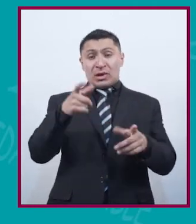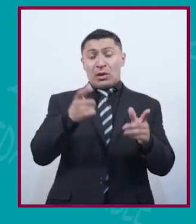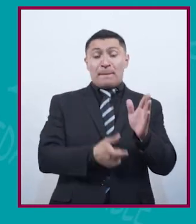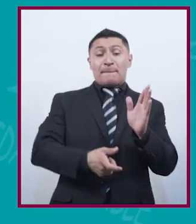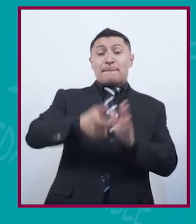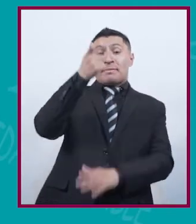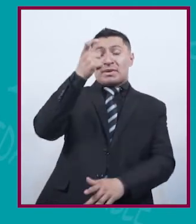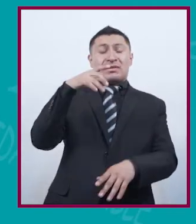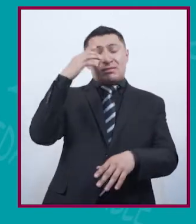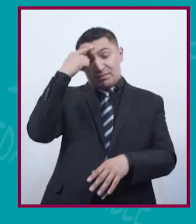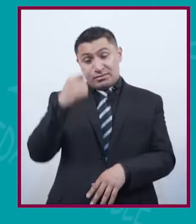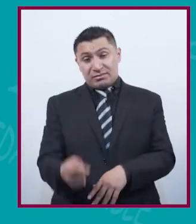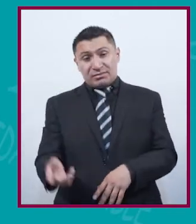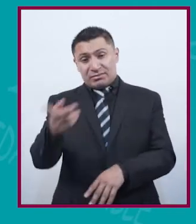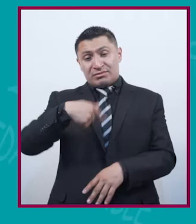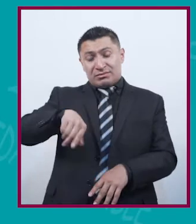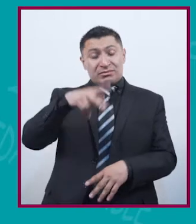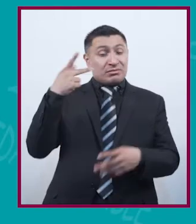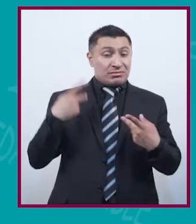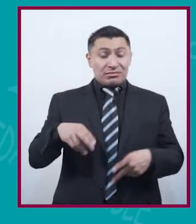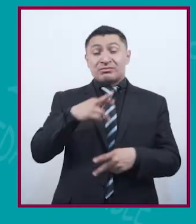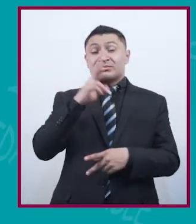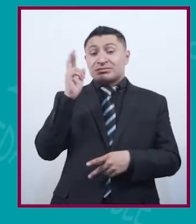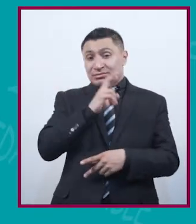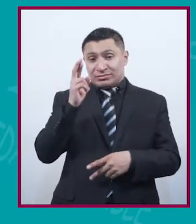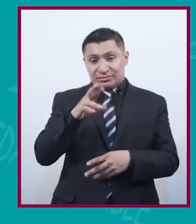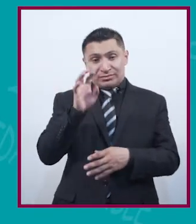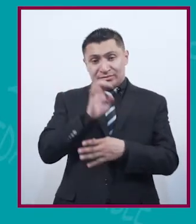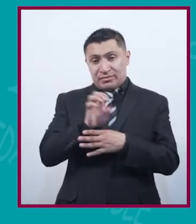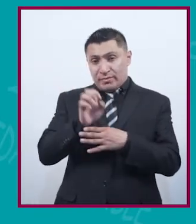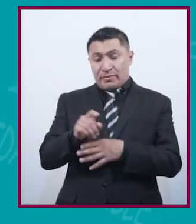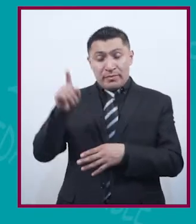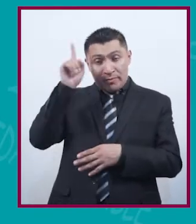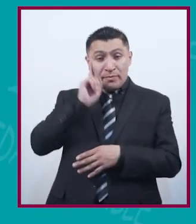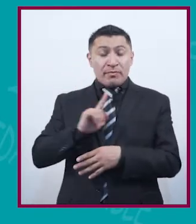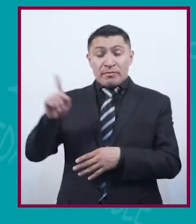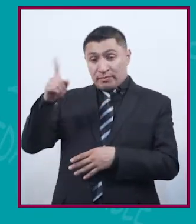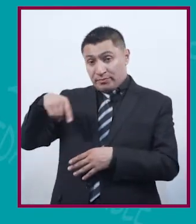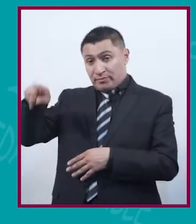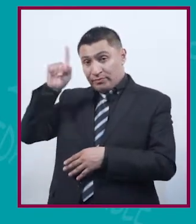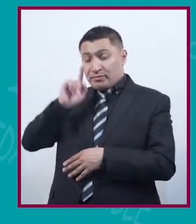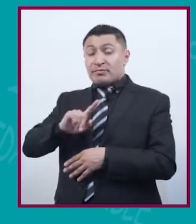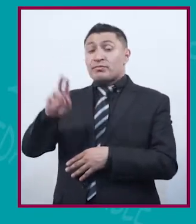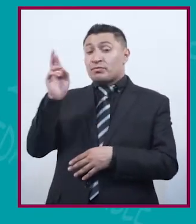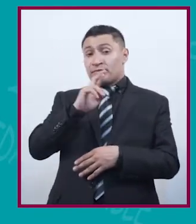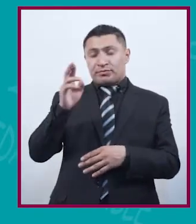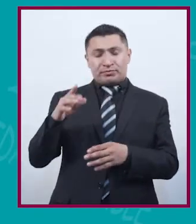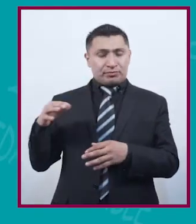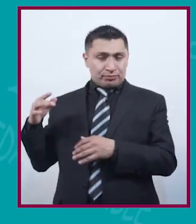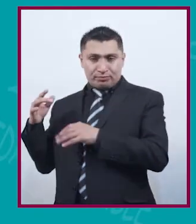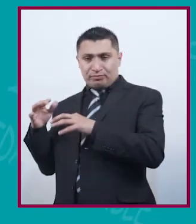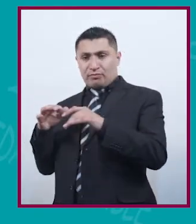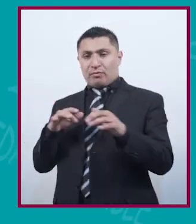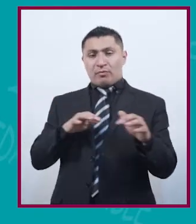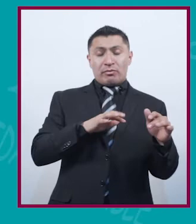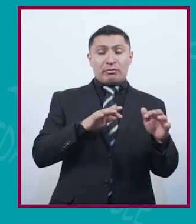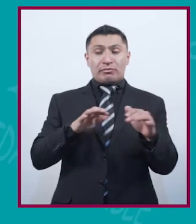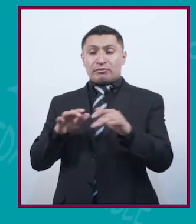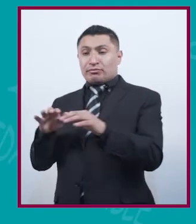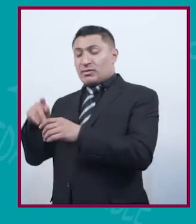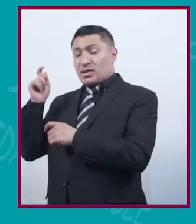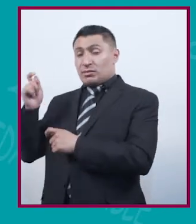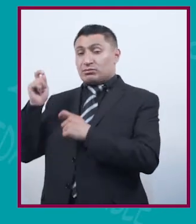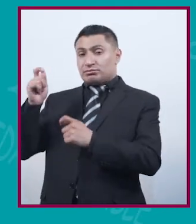tenido un alto costo económico para la población rusa. Entonces las mujeres rusas van a salir a